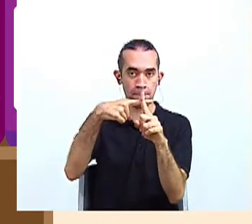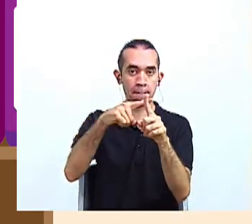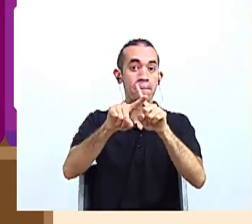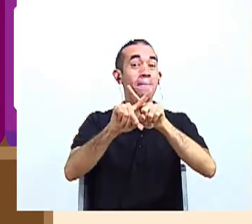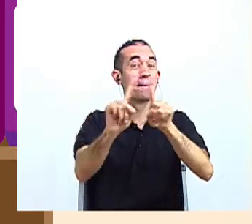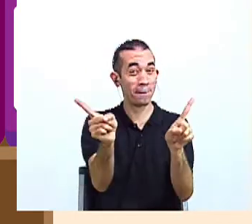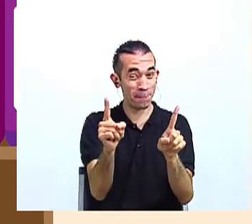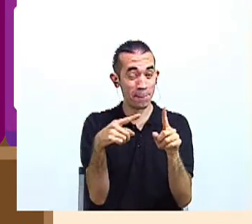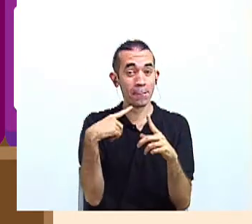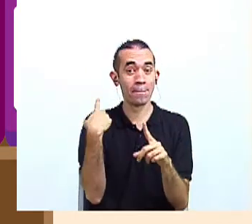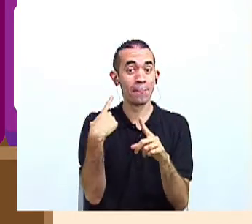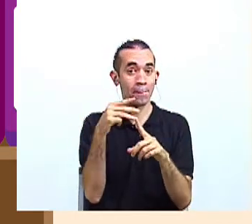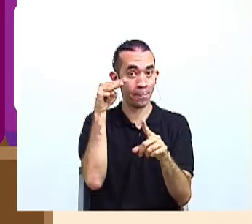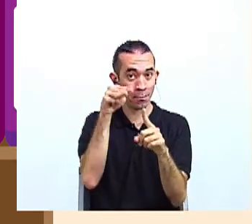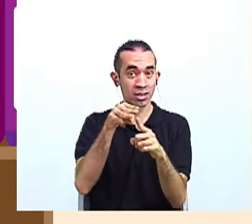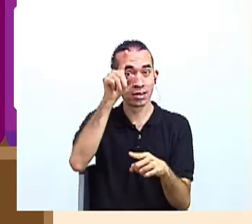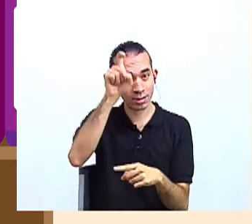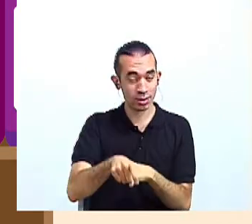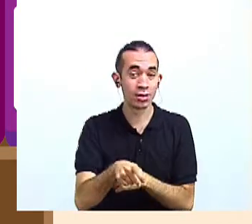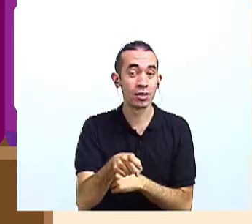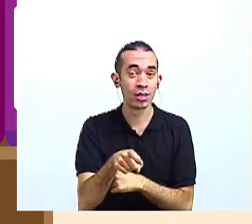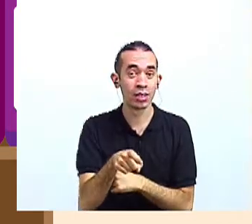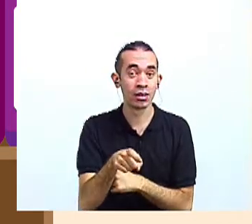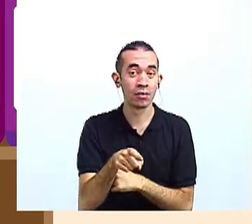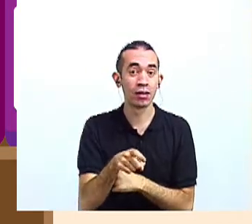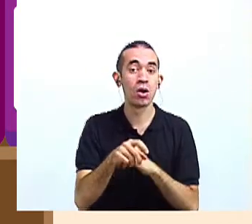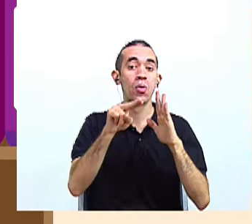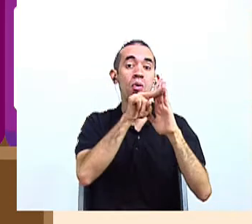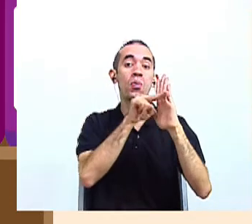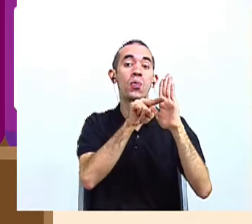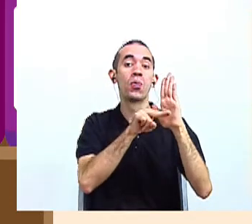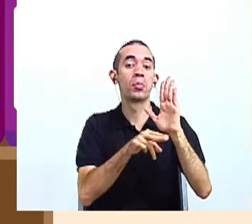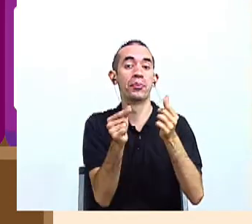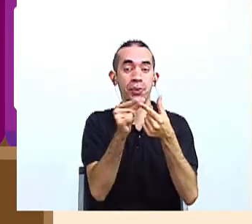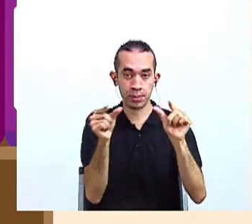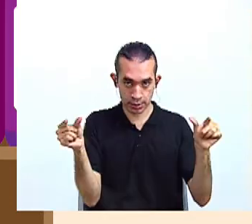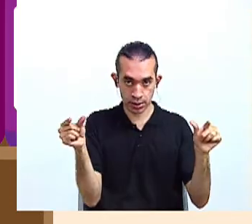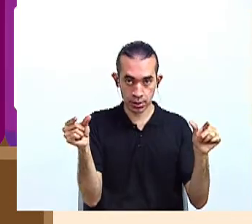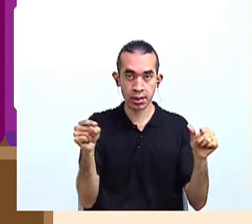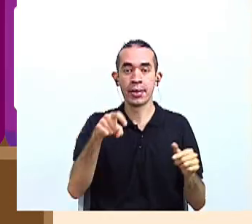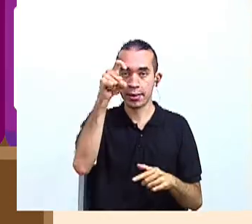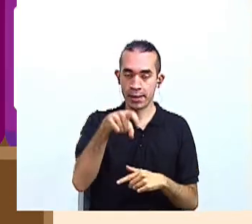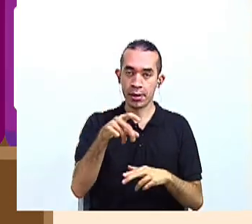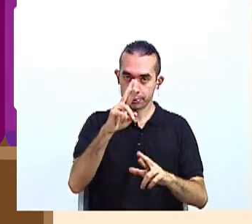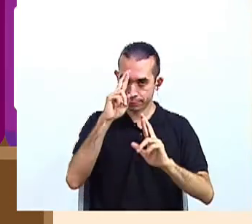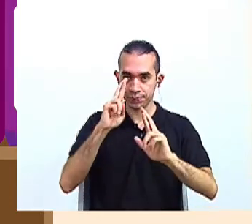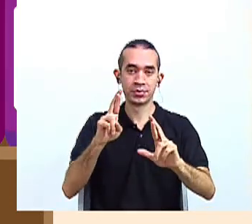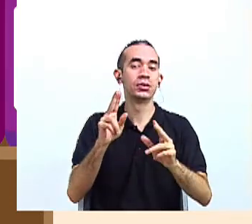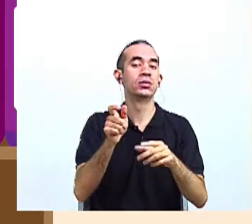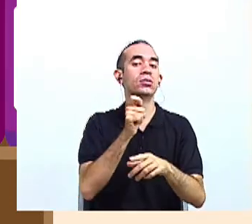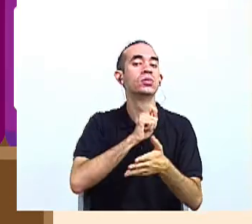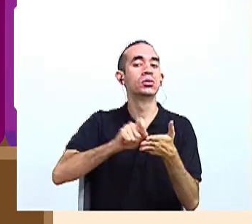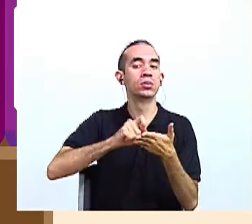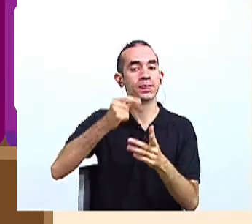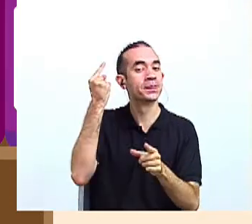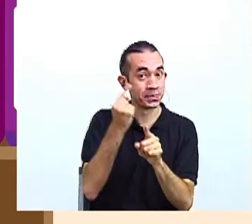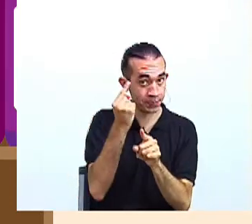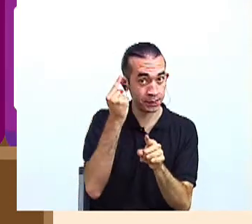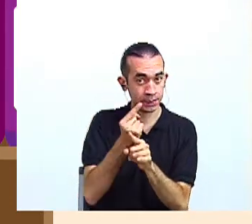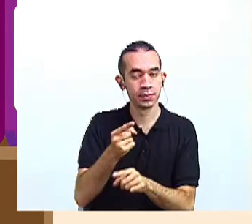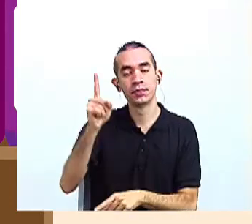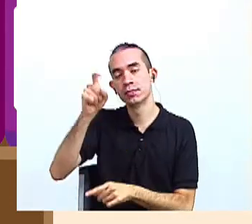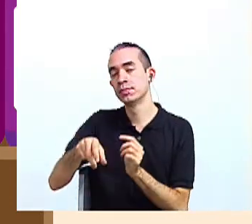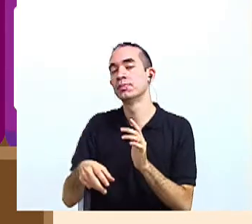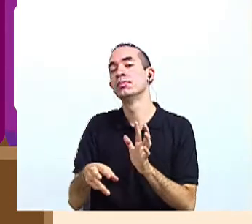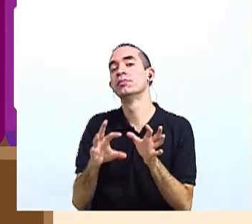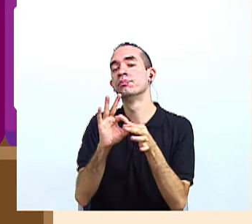ese mensaje, muy bien, debe tener normas gramaticales. Deben respetar la ortografía y deben respetar las normas